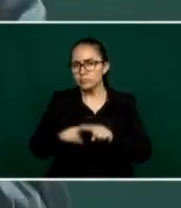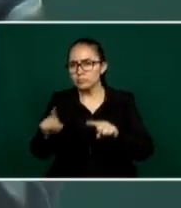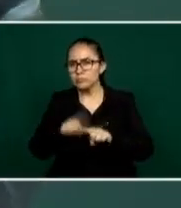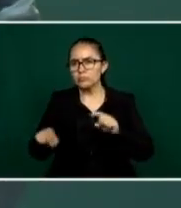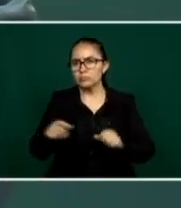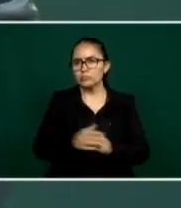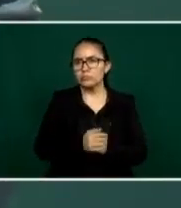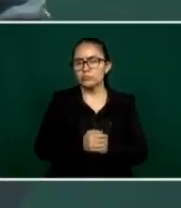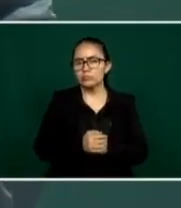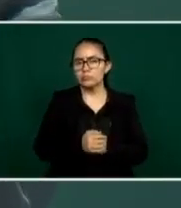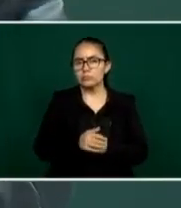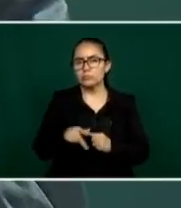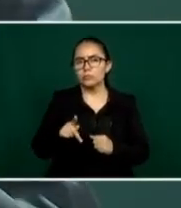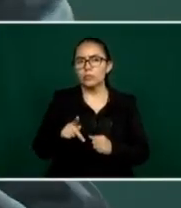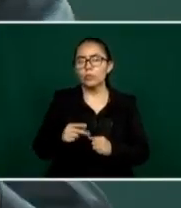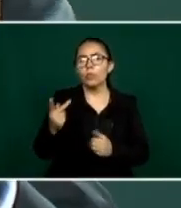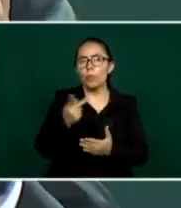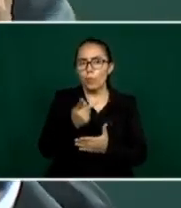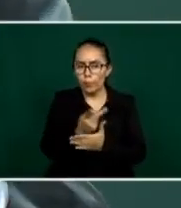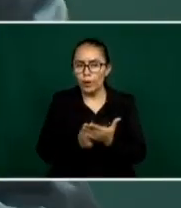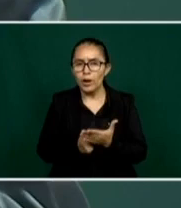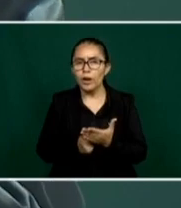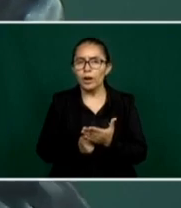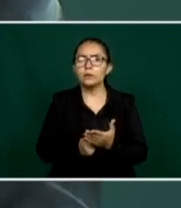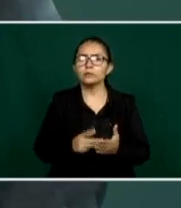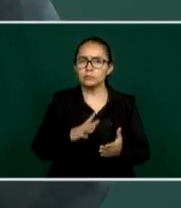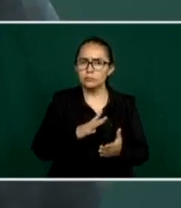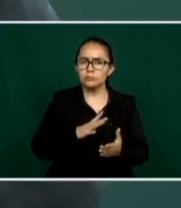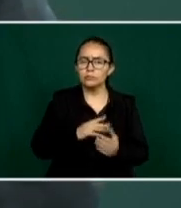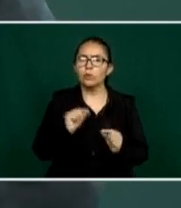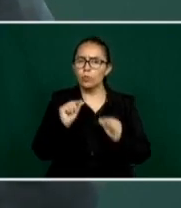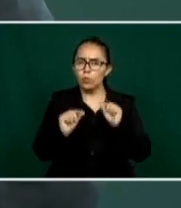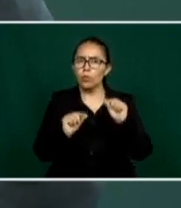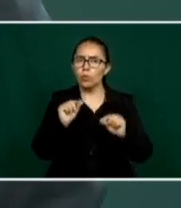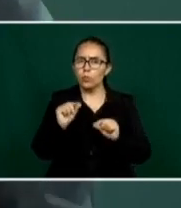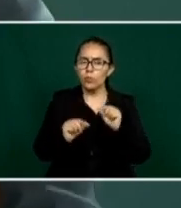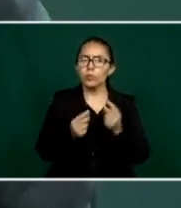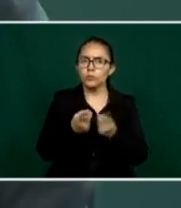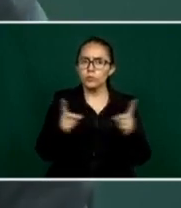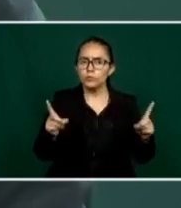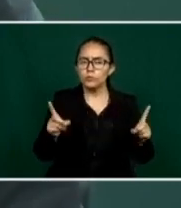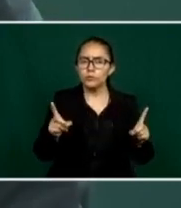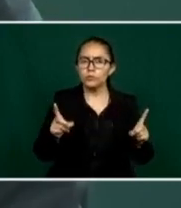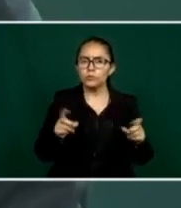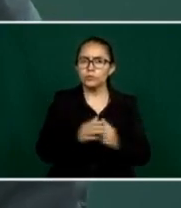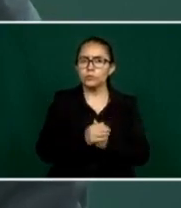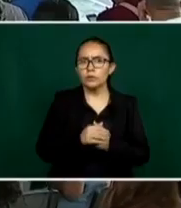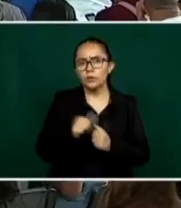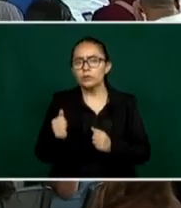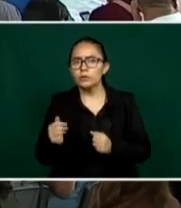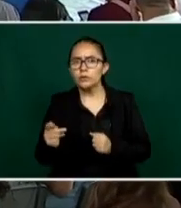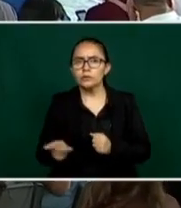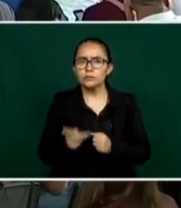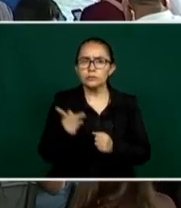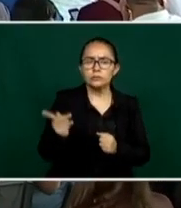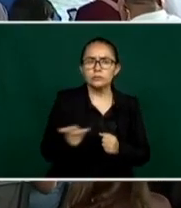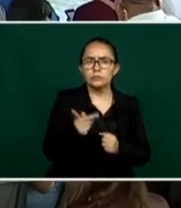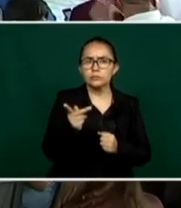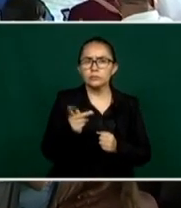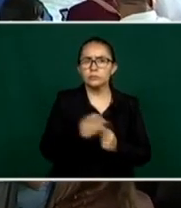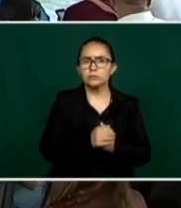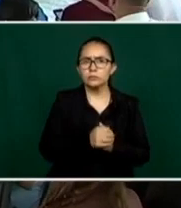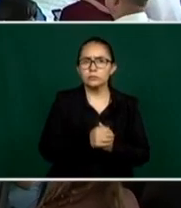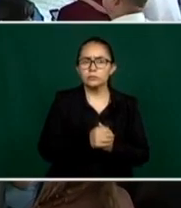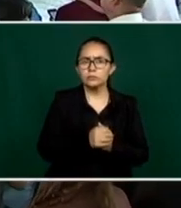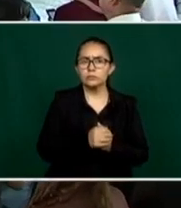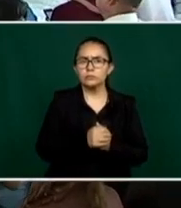sino tenemos un plan y vamos poco a poco. Sobre tu otra pregunta, pues